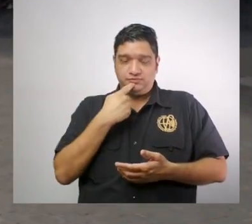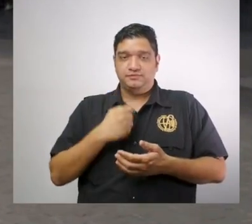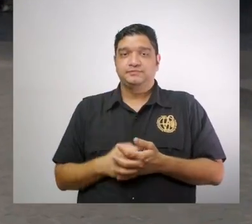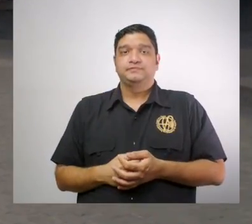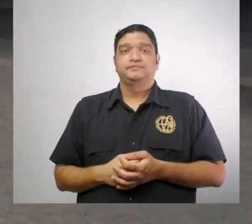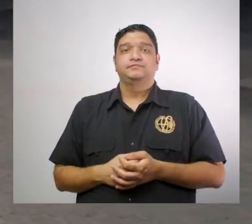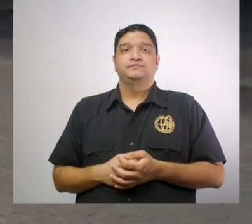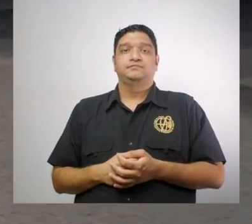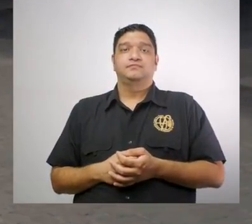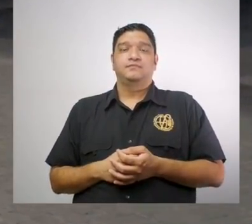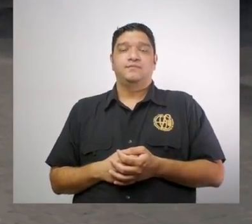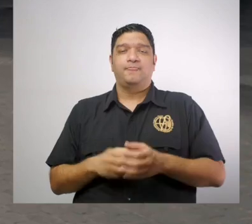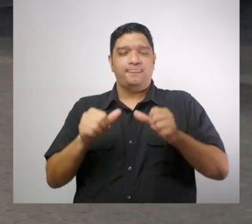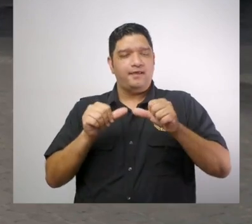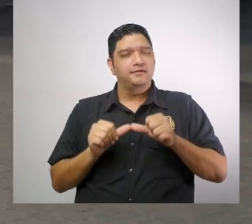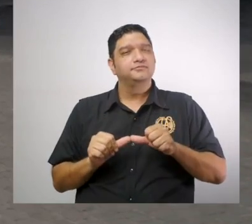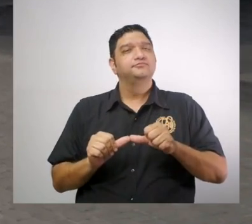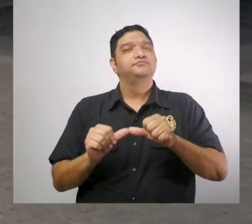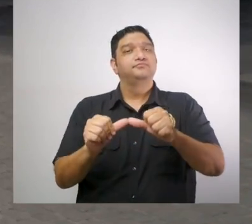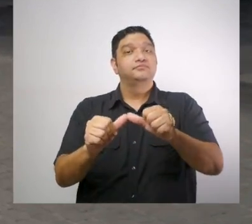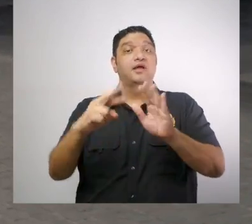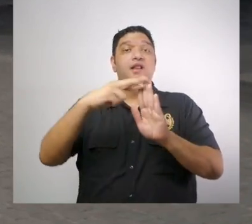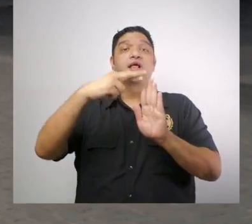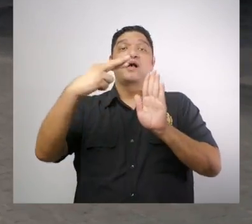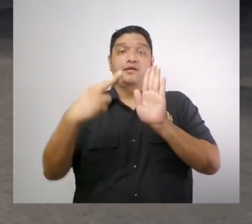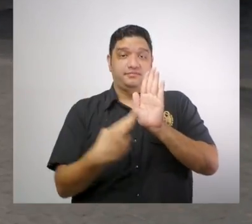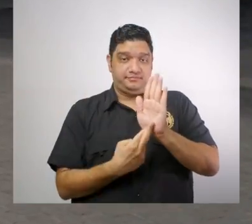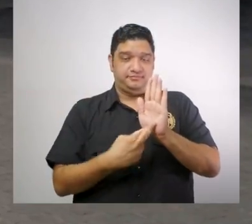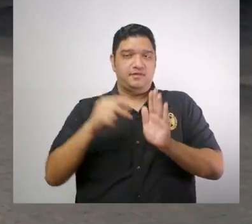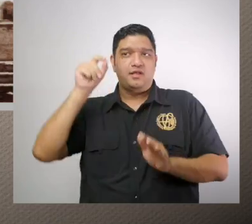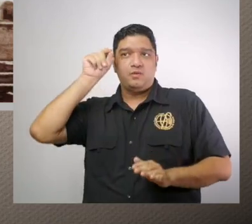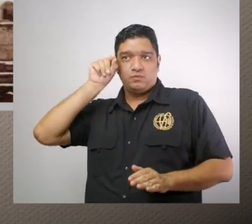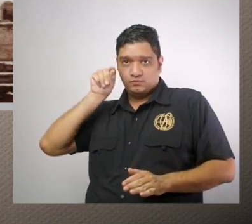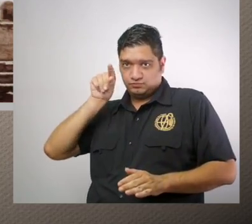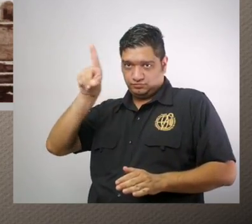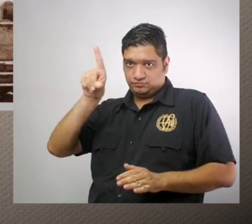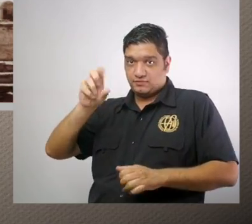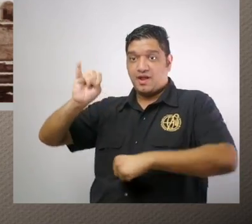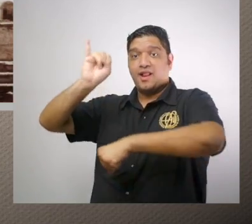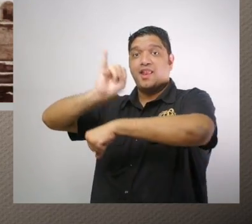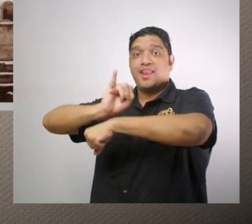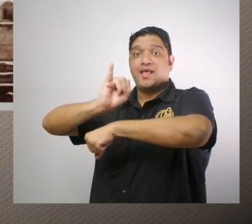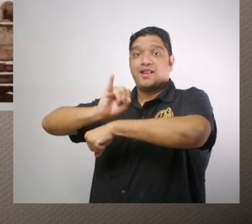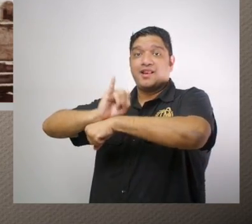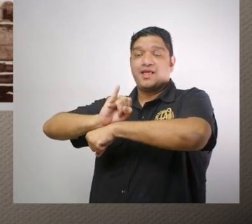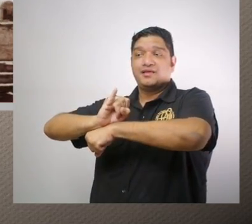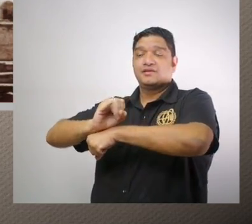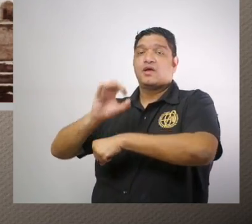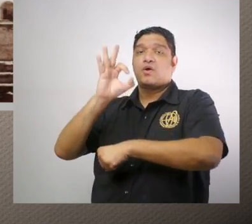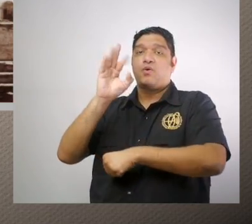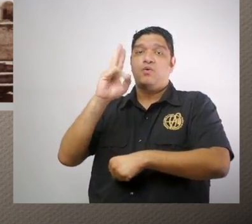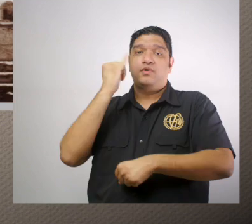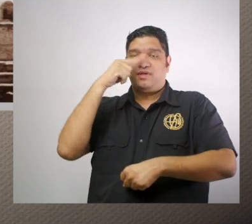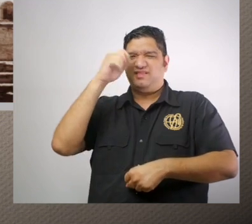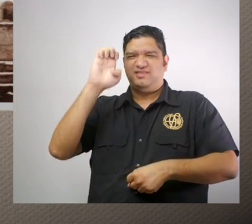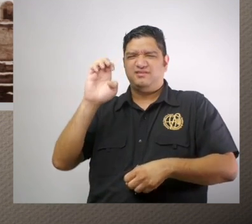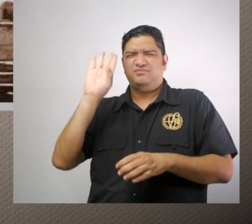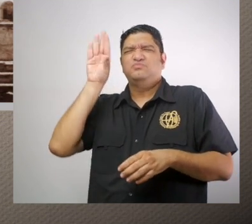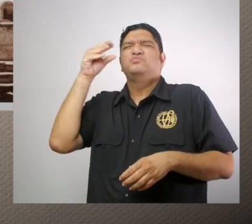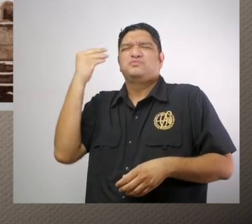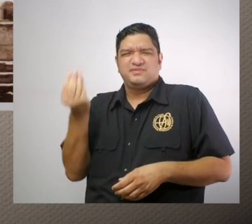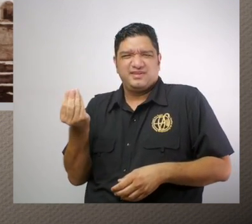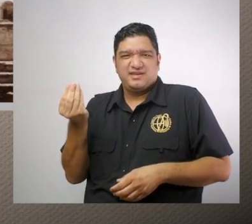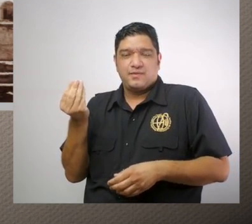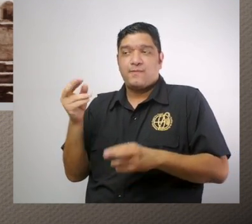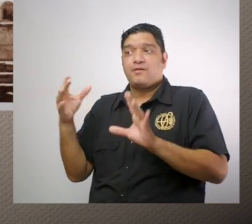manera. Siguiendo la regla tradicional, la iglesia tiene que ir en el oriente, porque Cristo